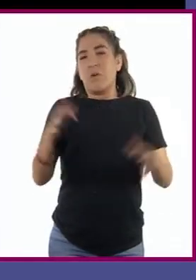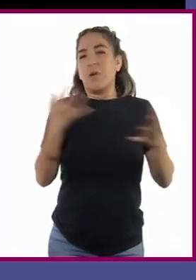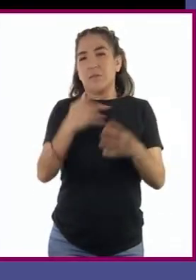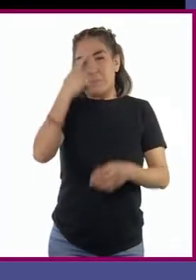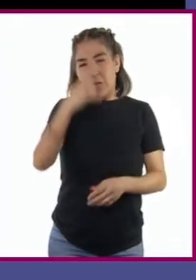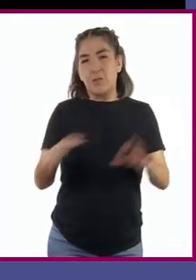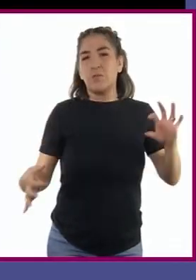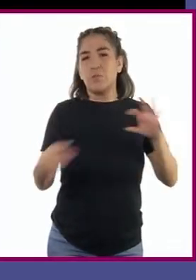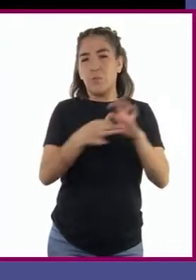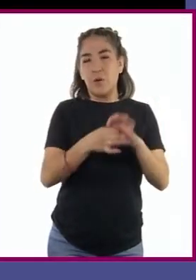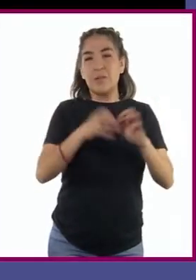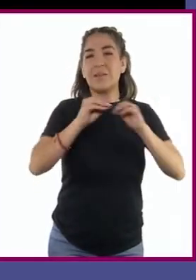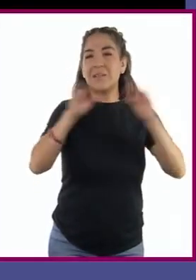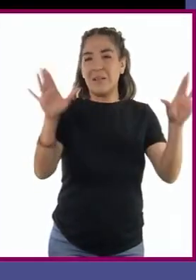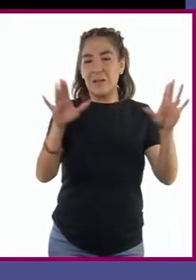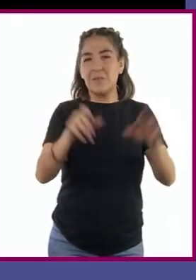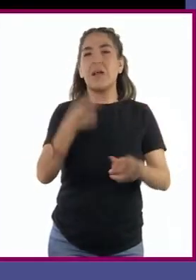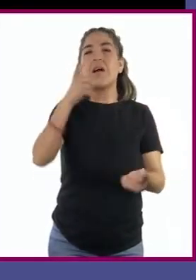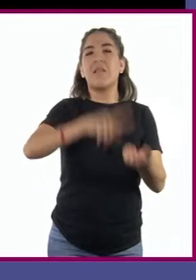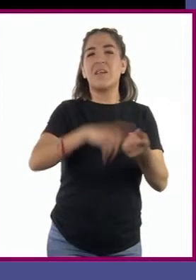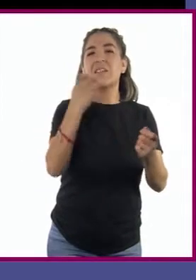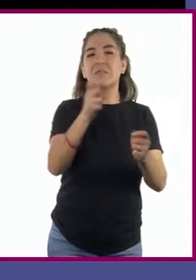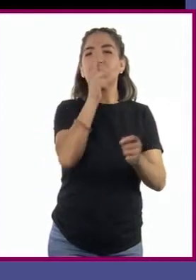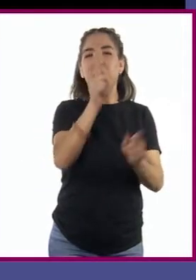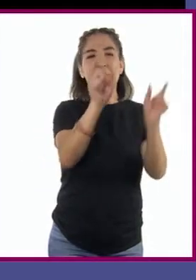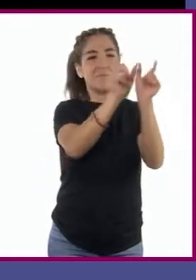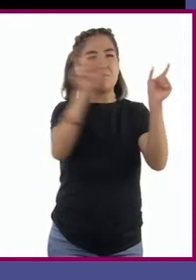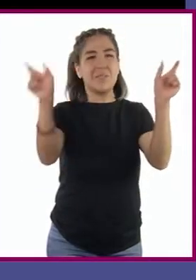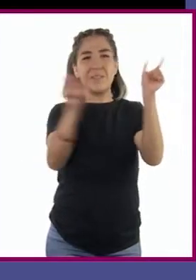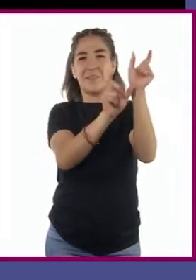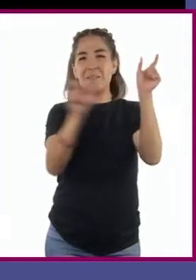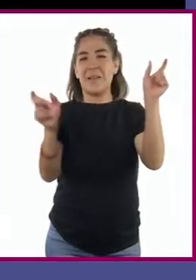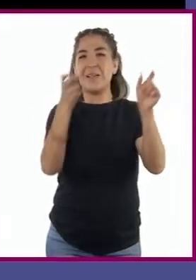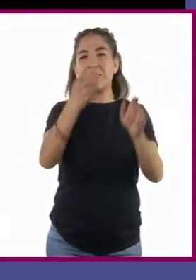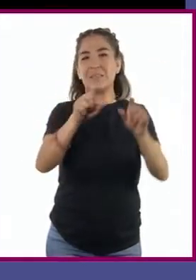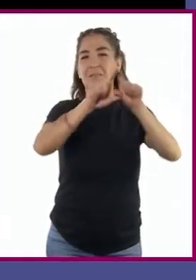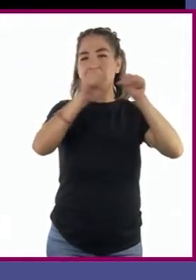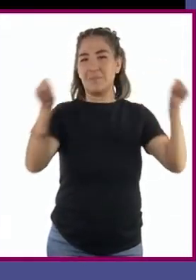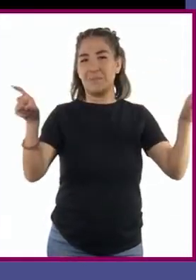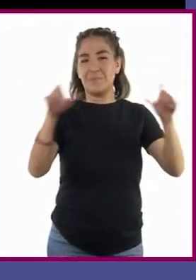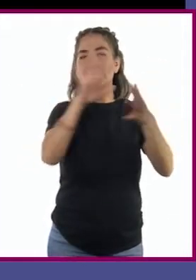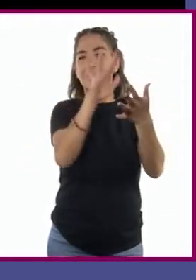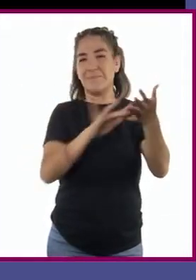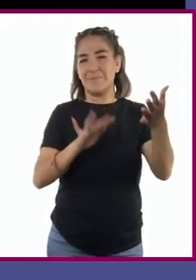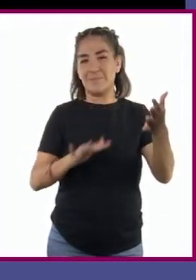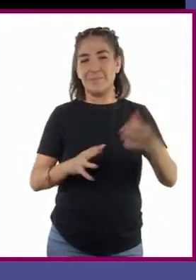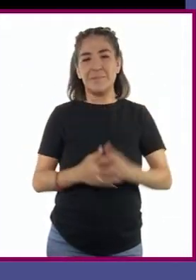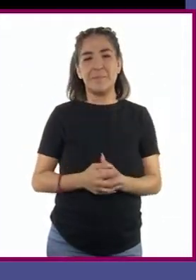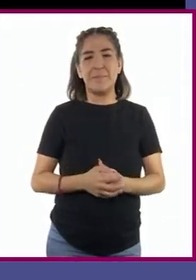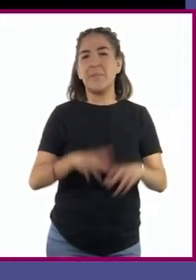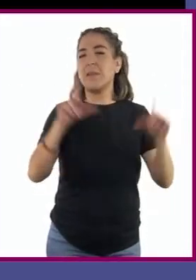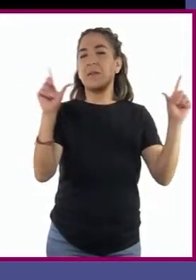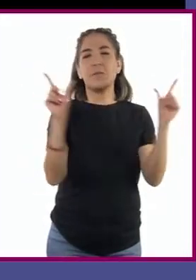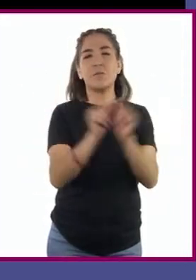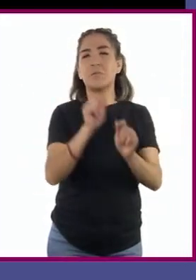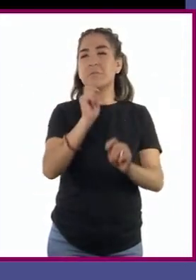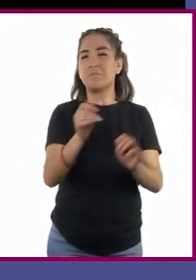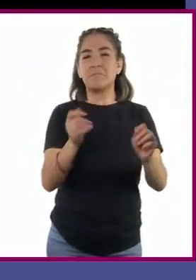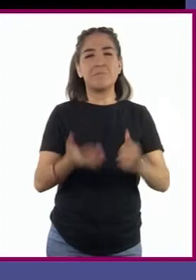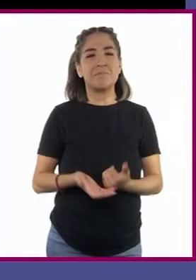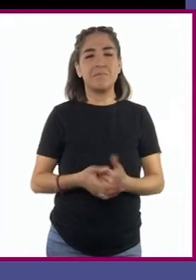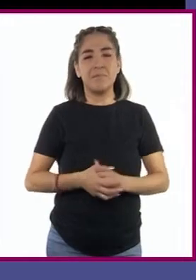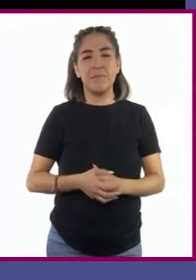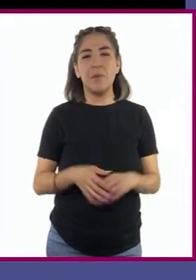una conexión clara entre los distintos fragmentos que componen a un texto. En resumen, se trata